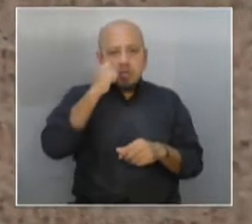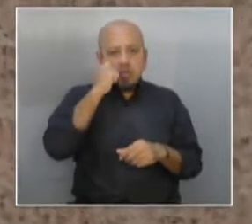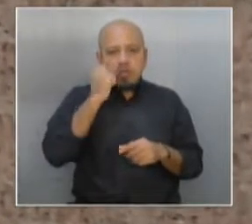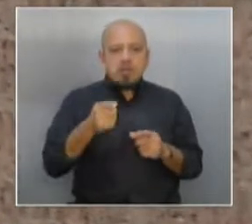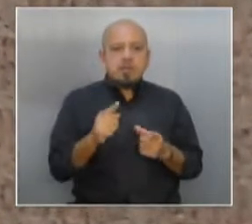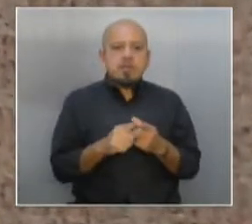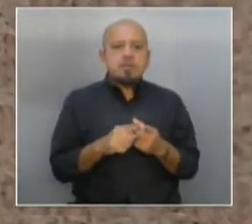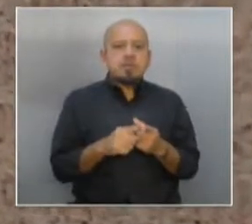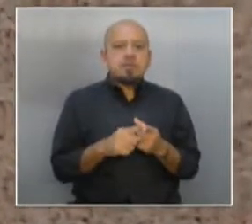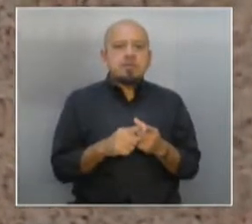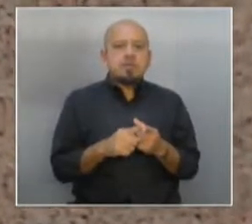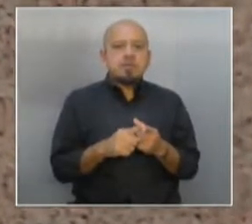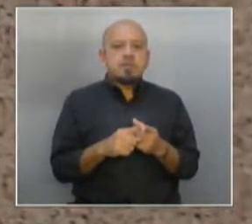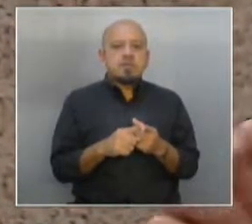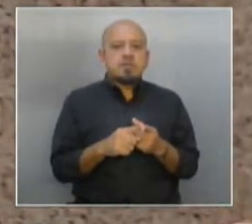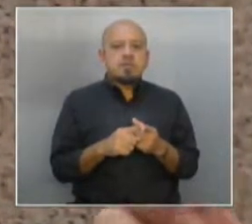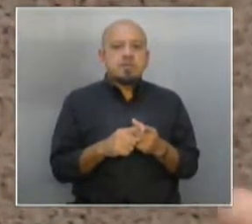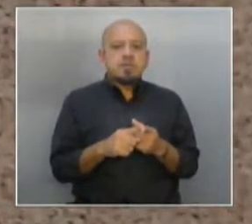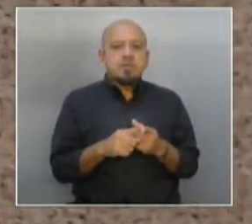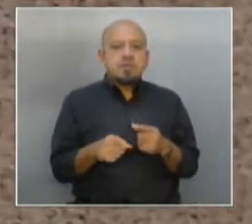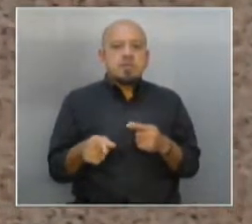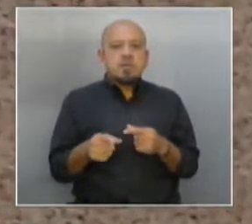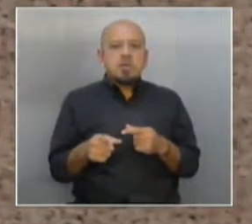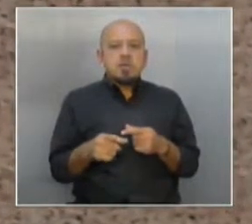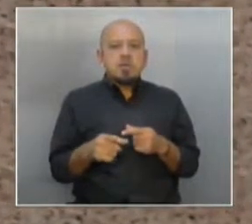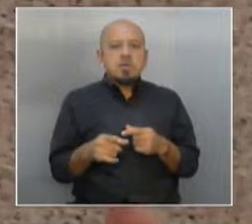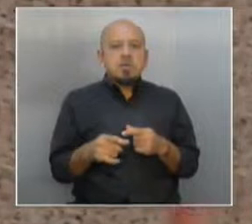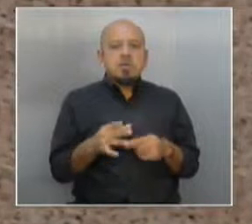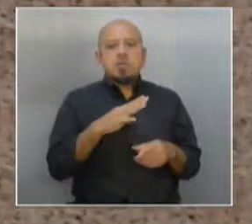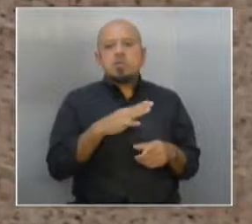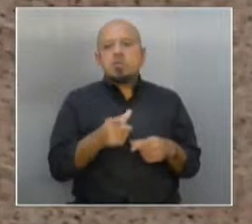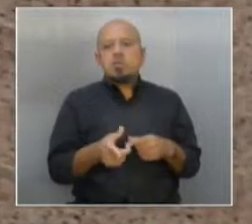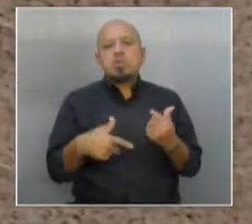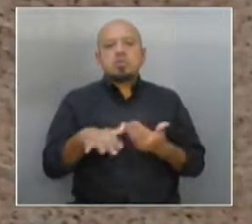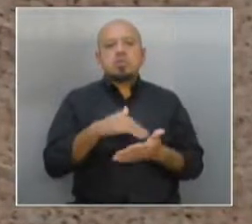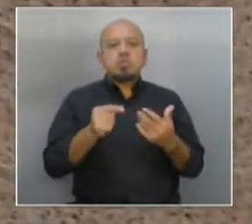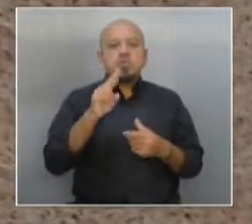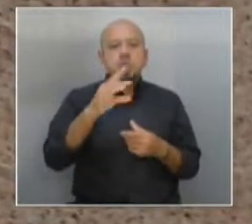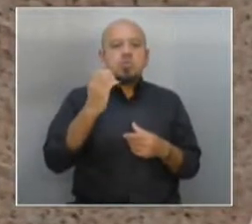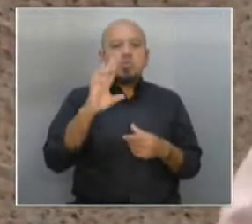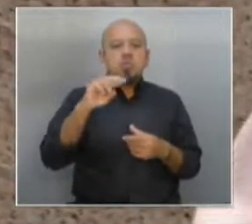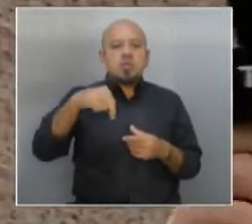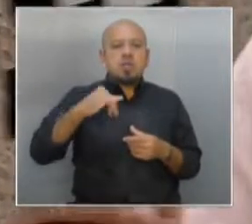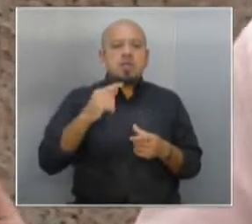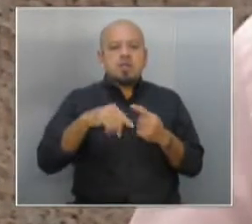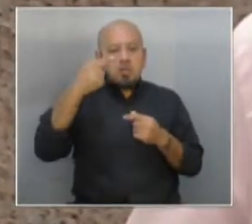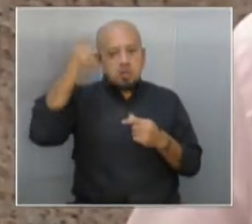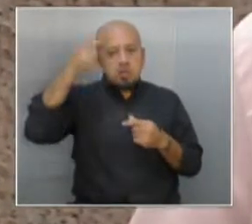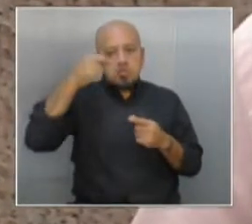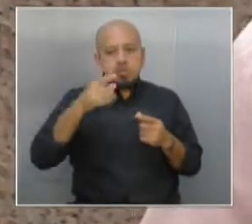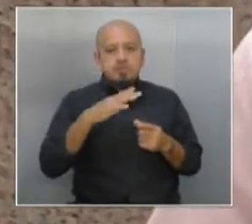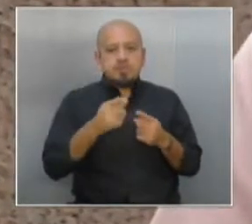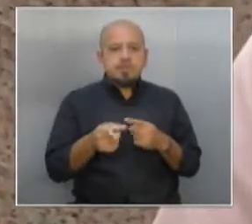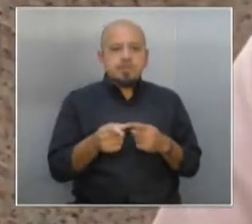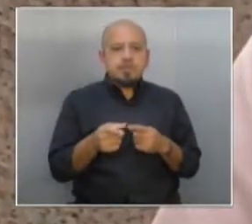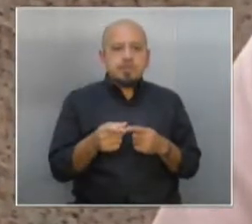Cortita y para cerrar, ¿cuánto hay de lo que se está viviendo en la situación entre Ucrania y Rusia en esta primera edición? Bueno, tenemos